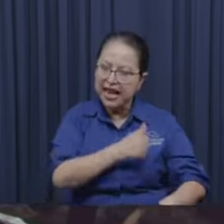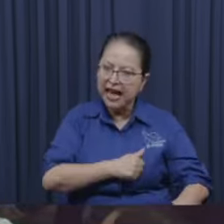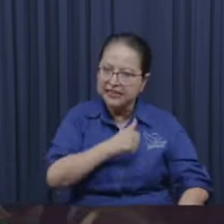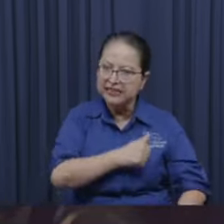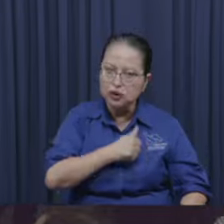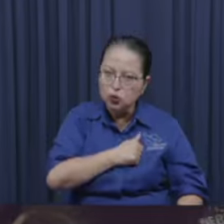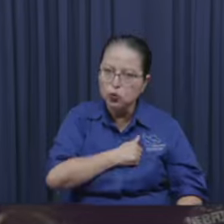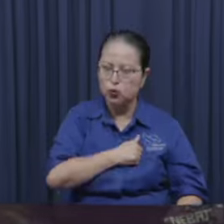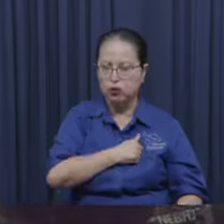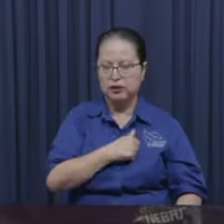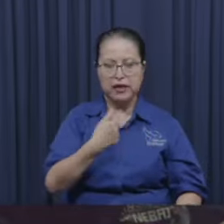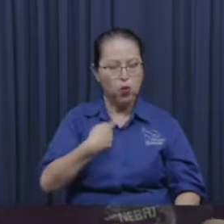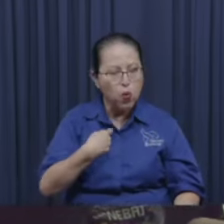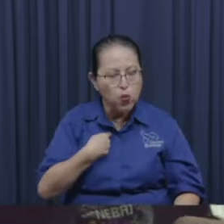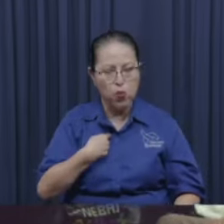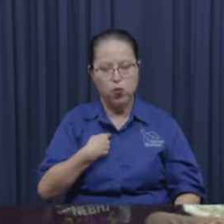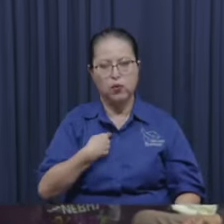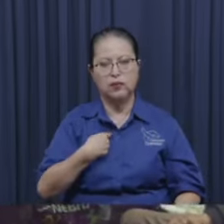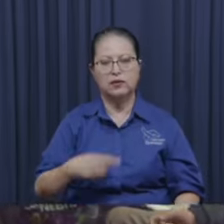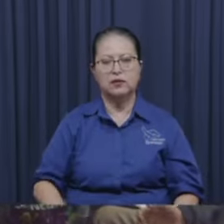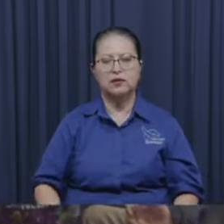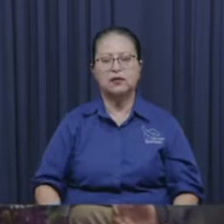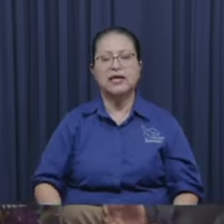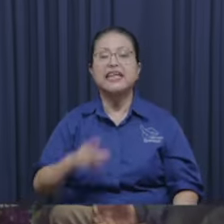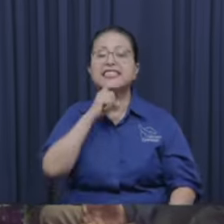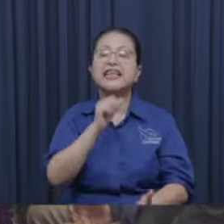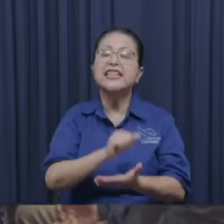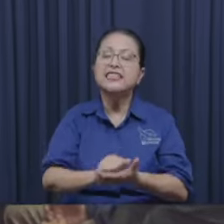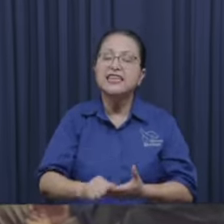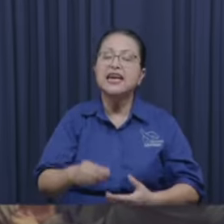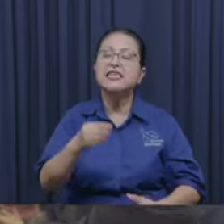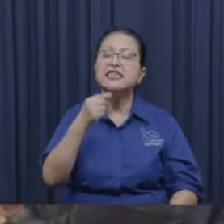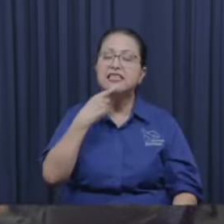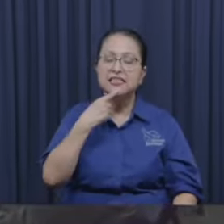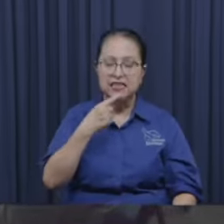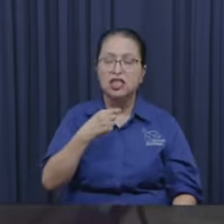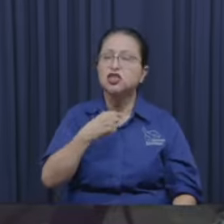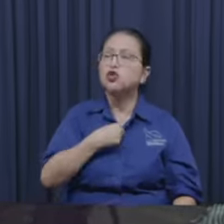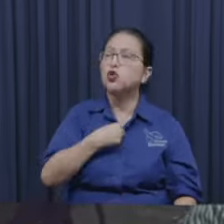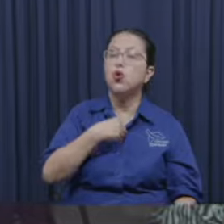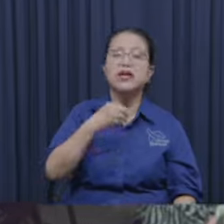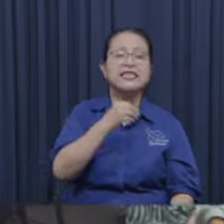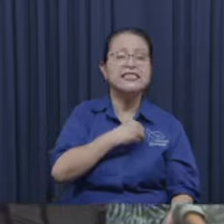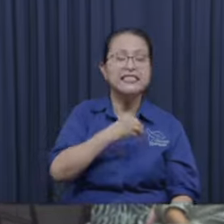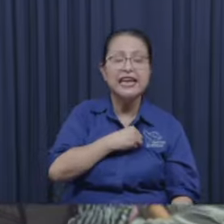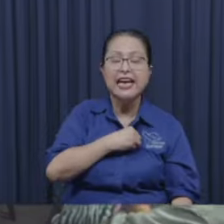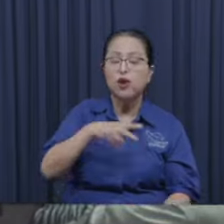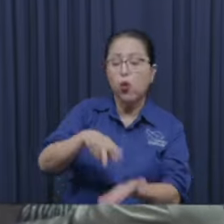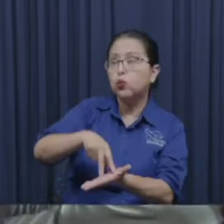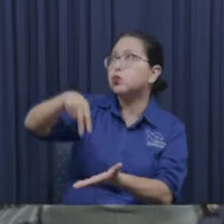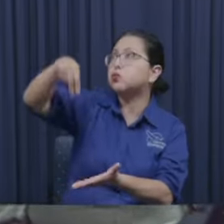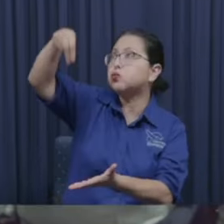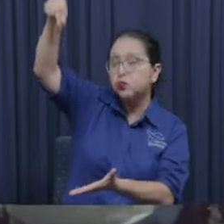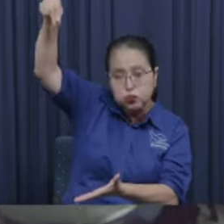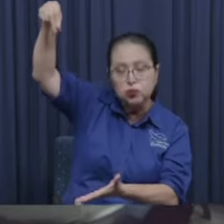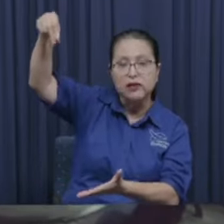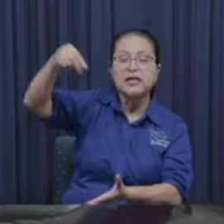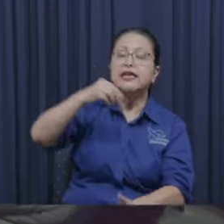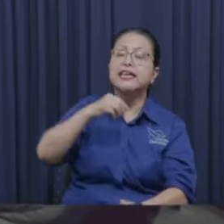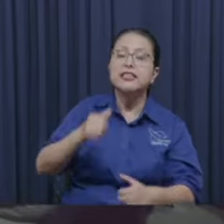a la santa cena qué es lo que quiero quiero irme con el señor quiero estar arrebatado con el señor muy bien Entonces tienes que permanecer en el